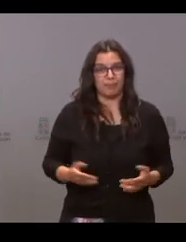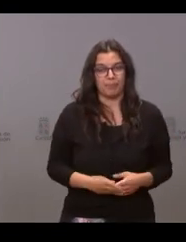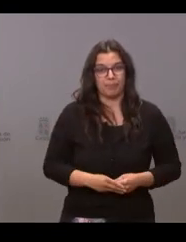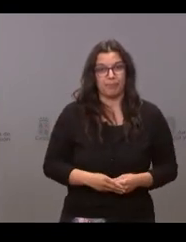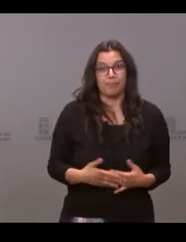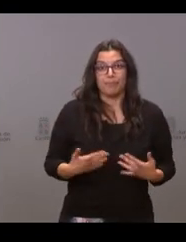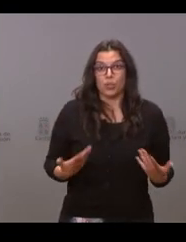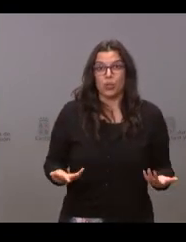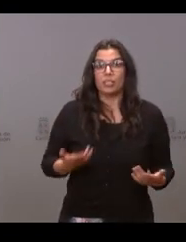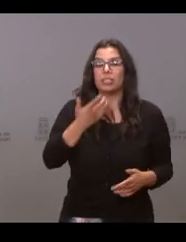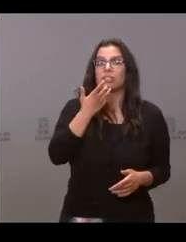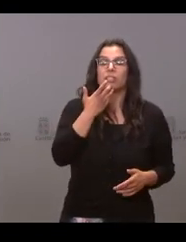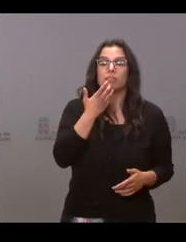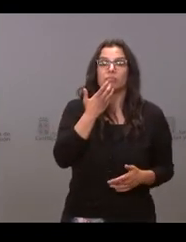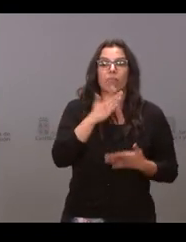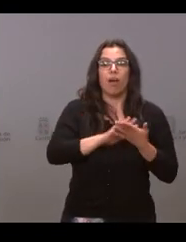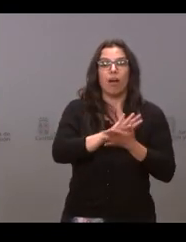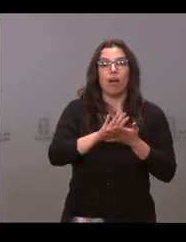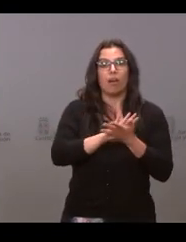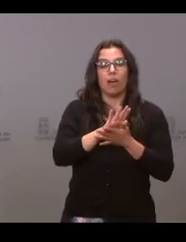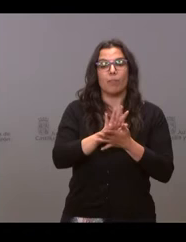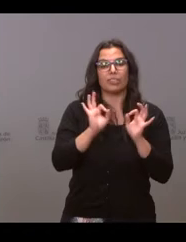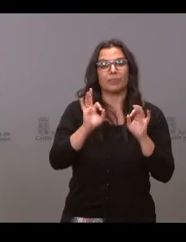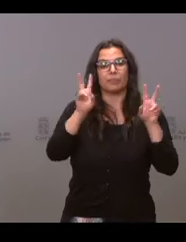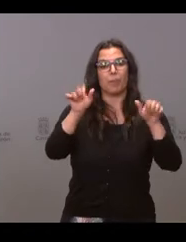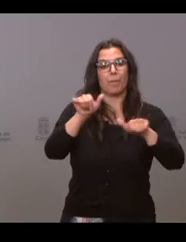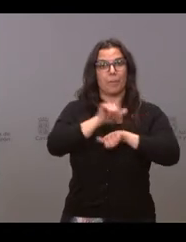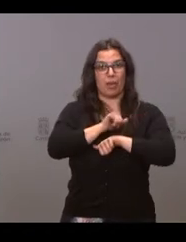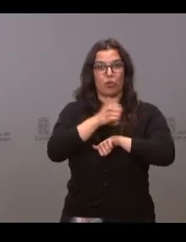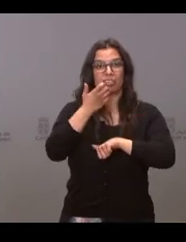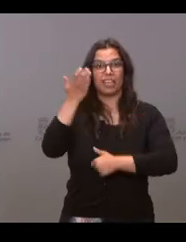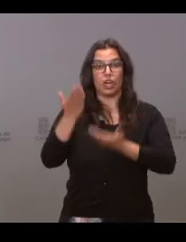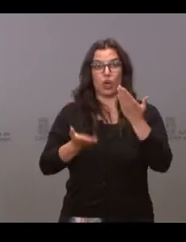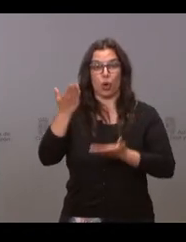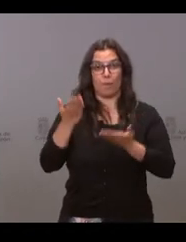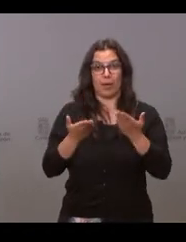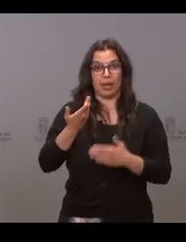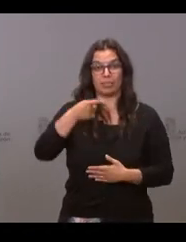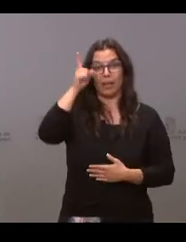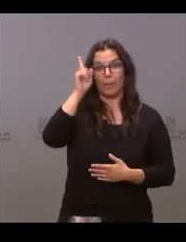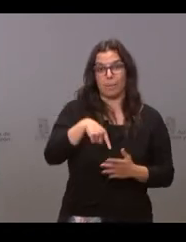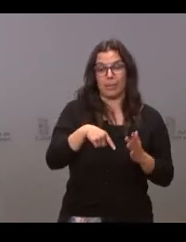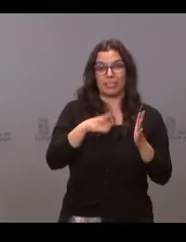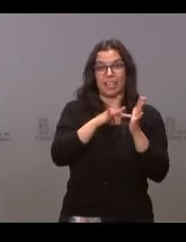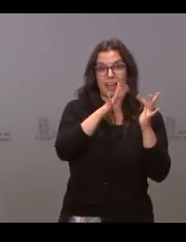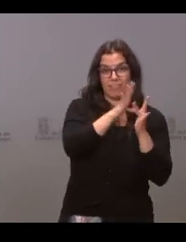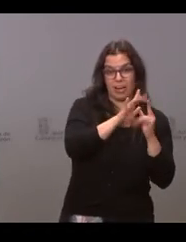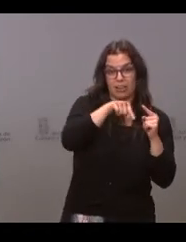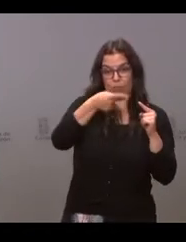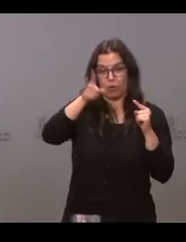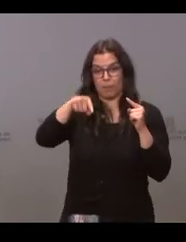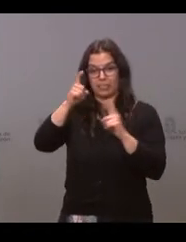por tanto si decimos que el paro en comparación con el mes de abril el paro del mes de mayo ha